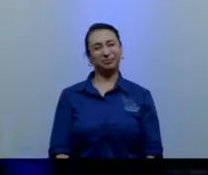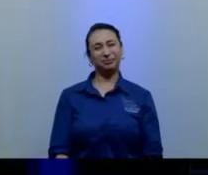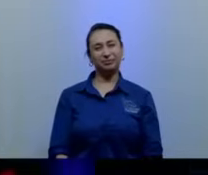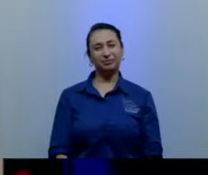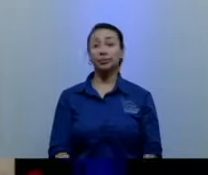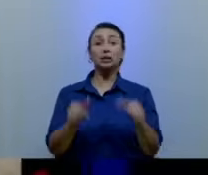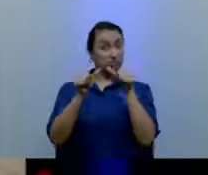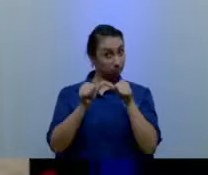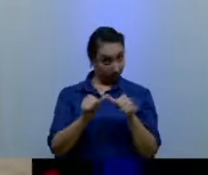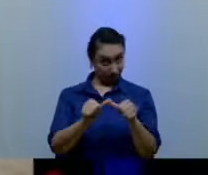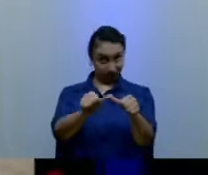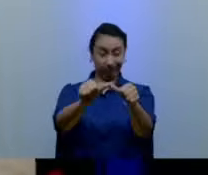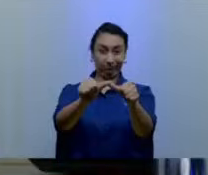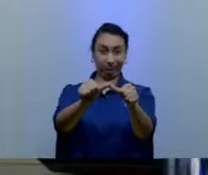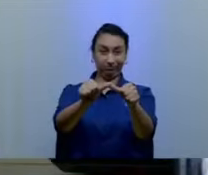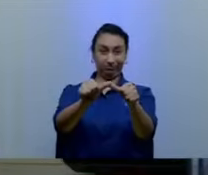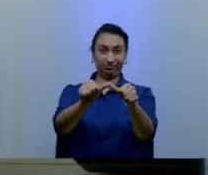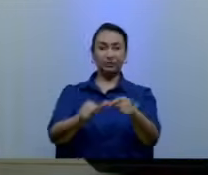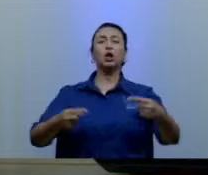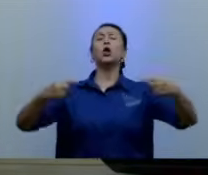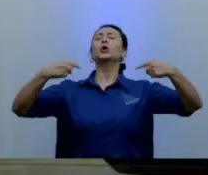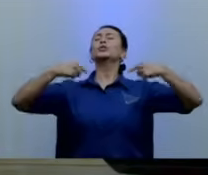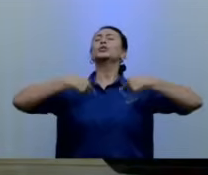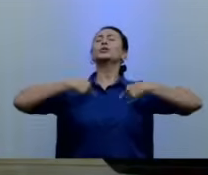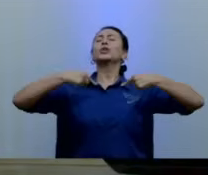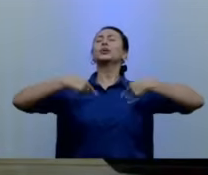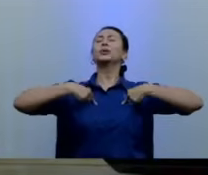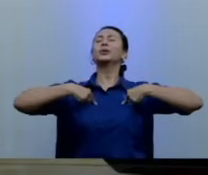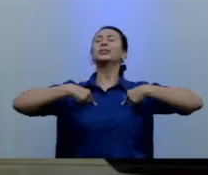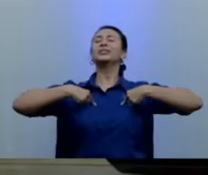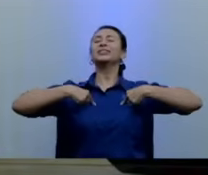Bueno, sigamos pues. Entonces diga conmigo, yo soy